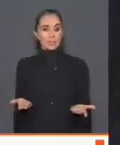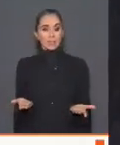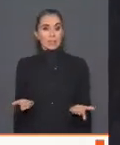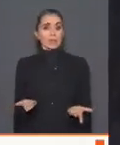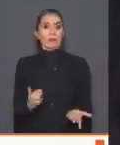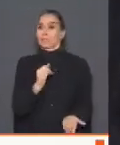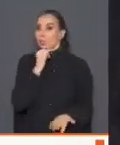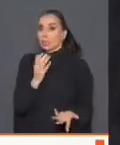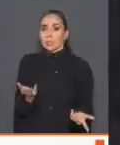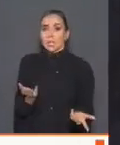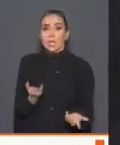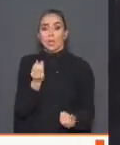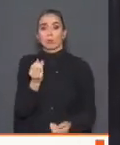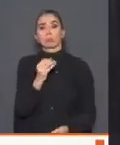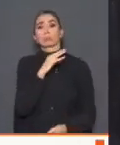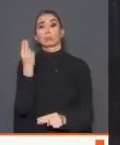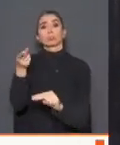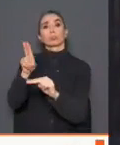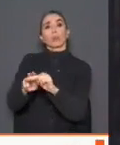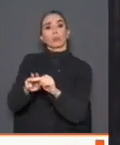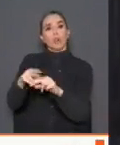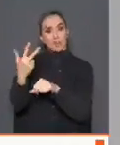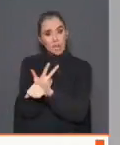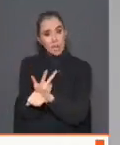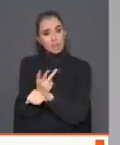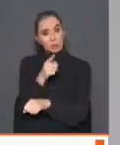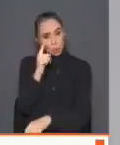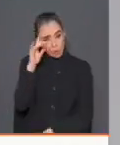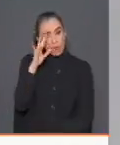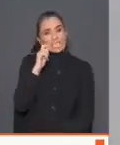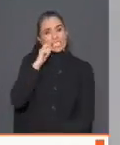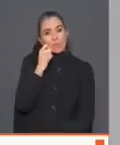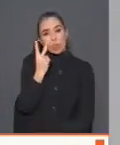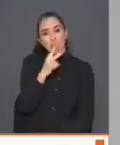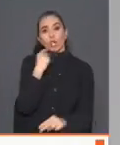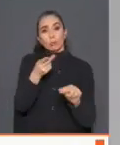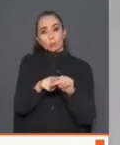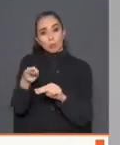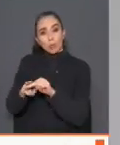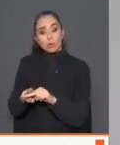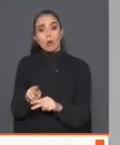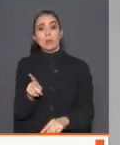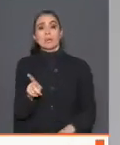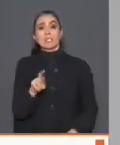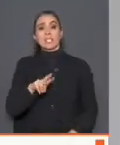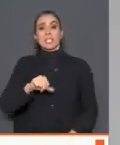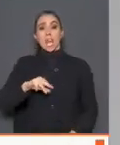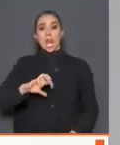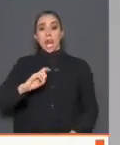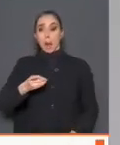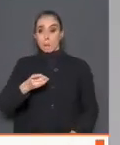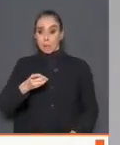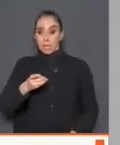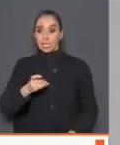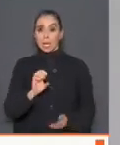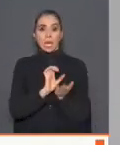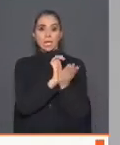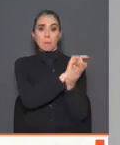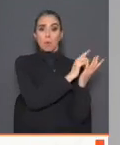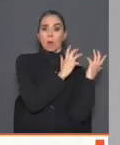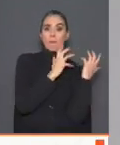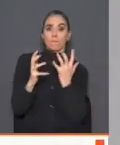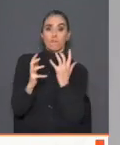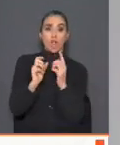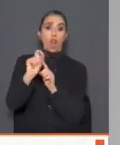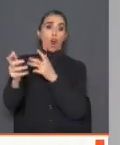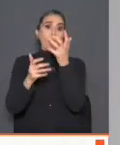pues, una muerte es trágico, imagínate dos muertes. Como Santamer, repudiamos este hecho de violencia y vamos a poner a disposición de los familiares